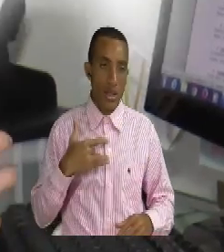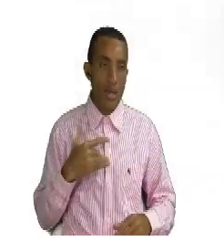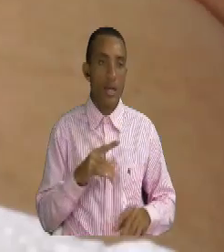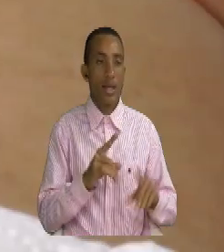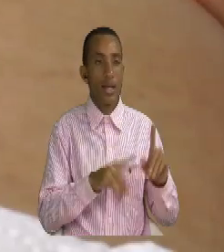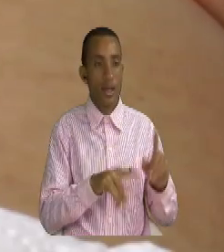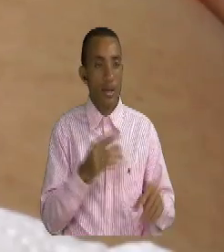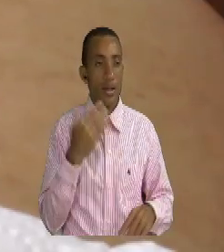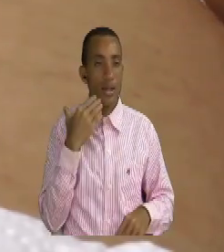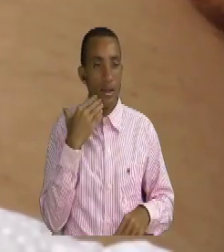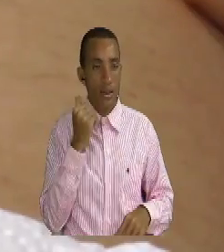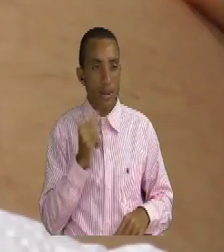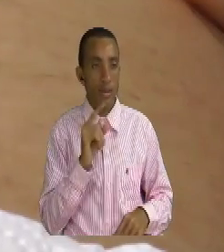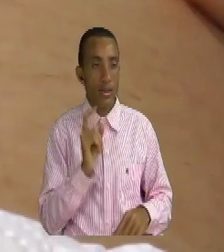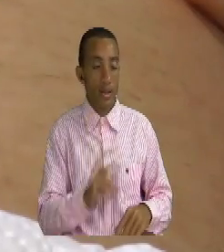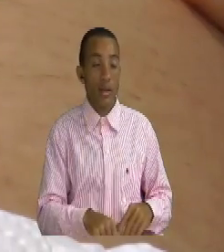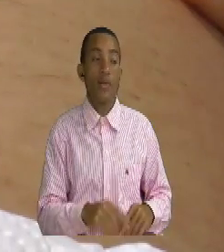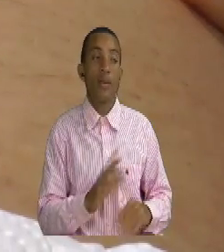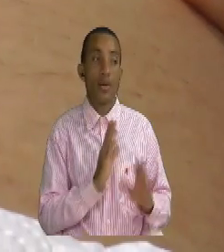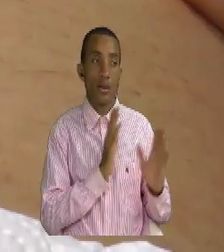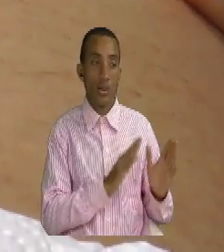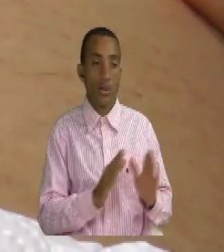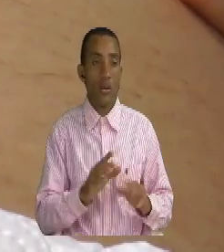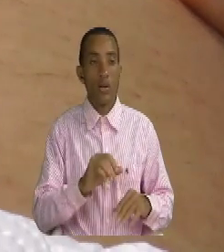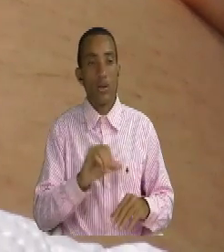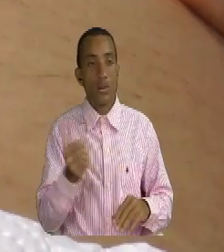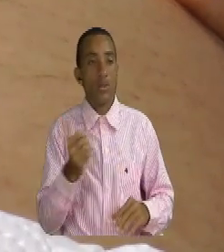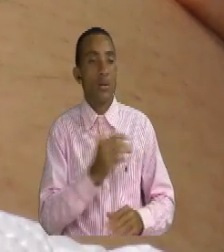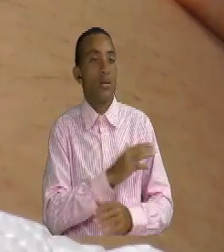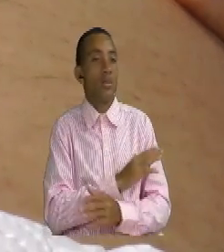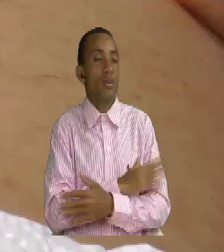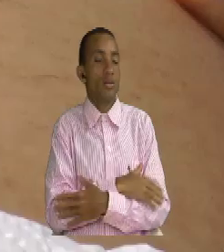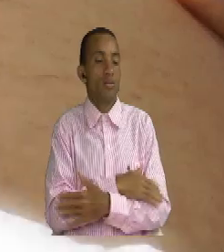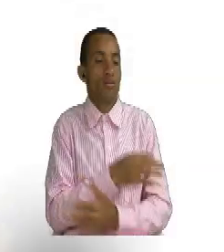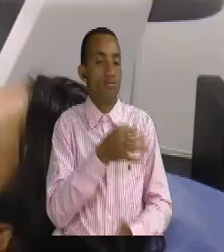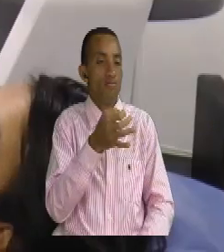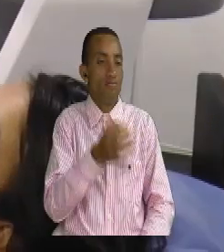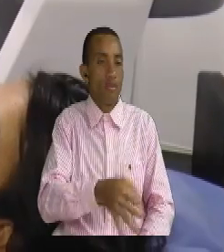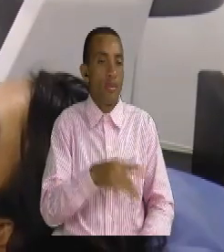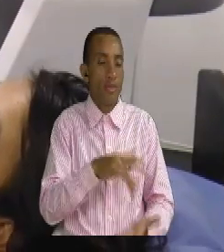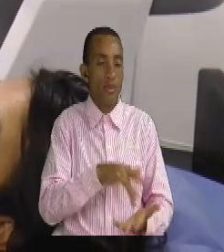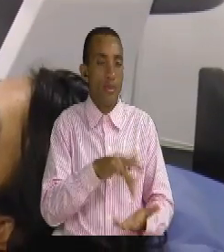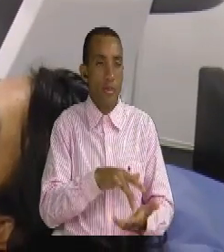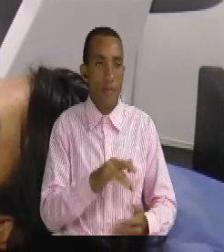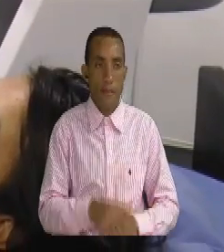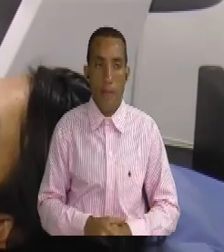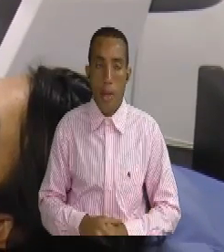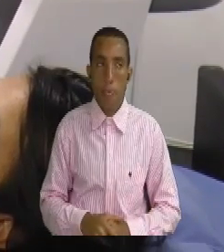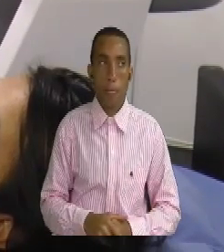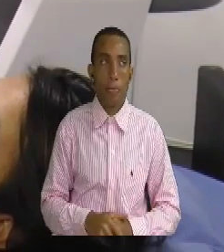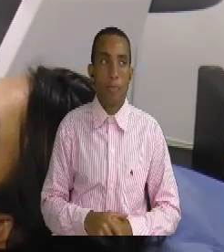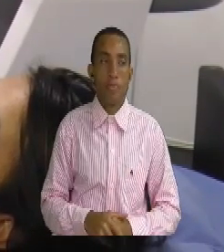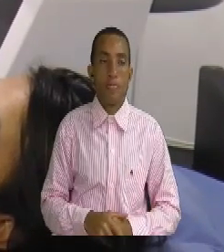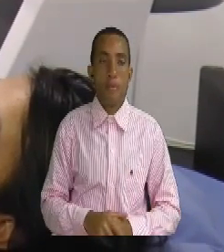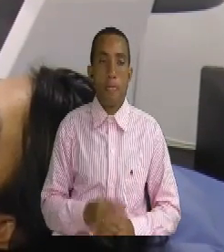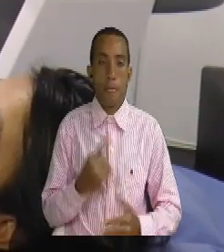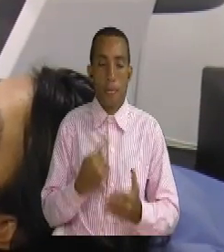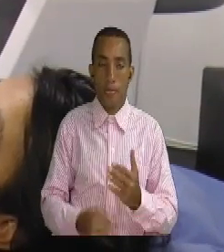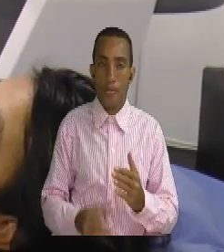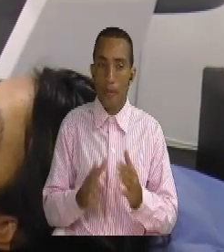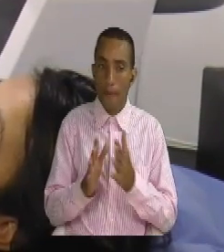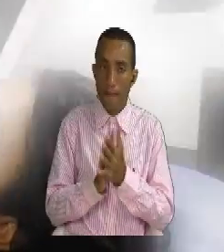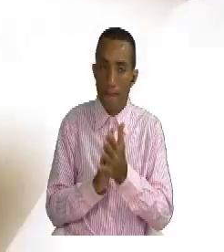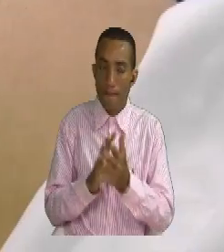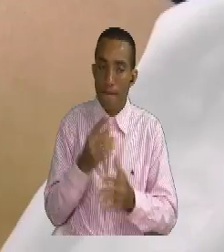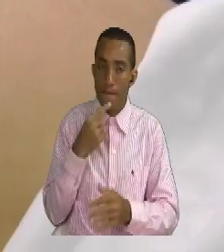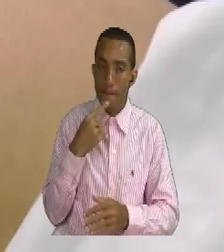mamitas que hay que ponerles el orden inicialmente, pero también hay otras mamás muy cumplidas que nos colaboran bastante. Bueno, ¿qué debemos decirle en estos momentos,